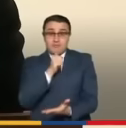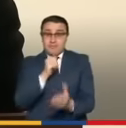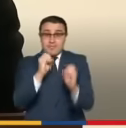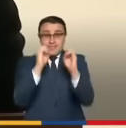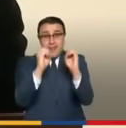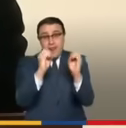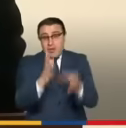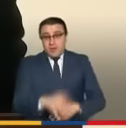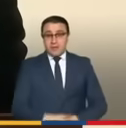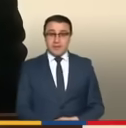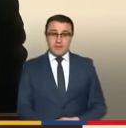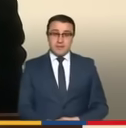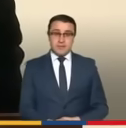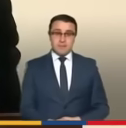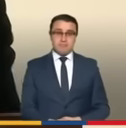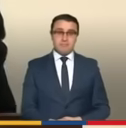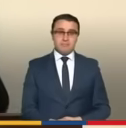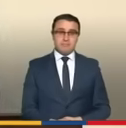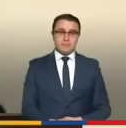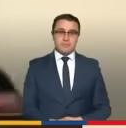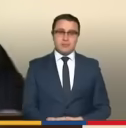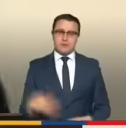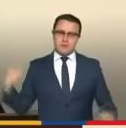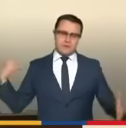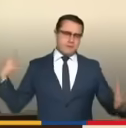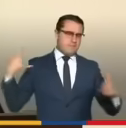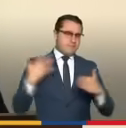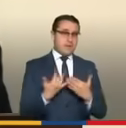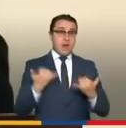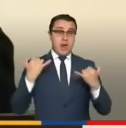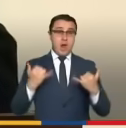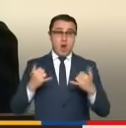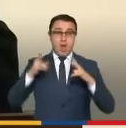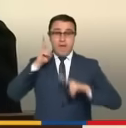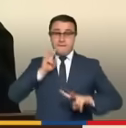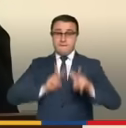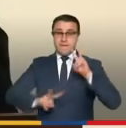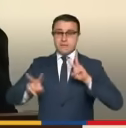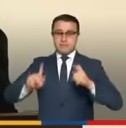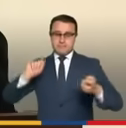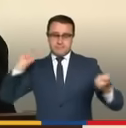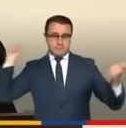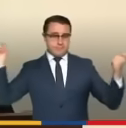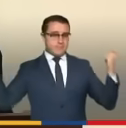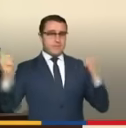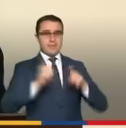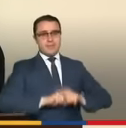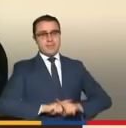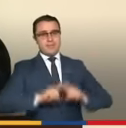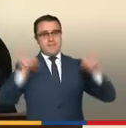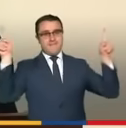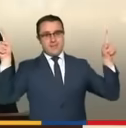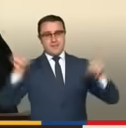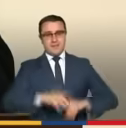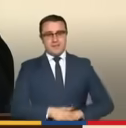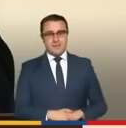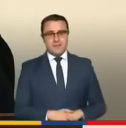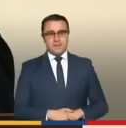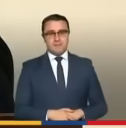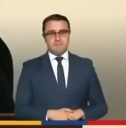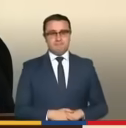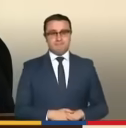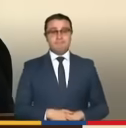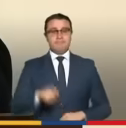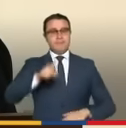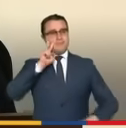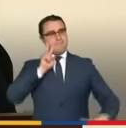Pues este es el momento de, pienso yo, mirar diferente. Creo que es el momento de mirar si eso